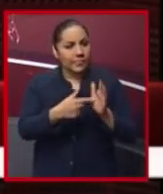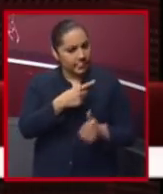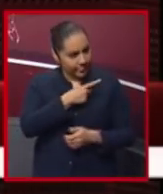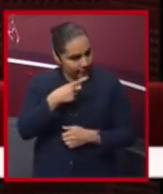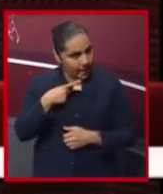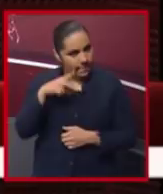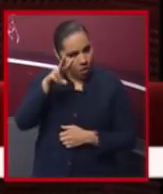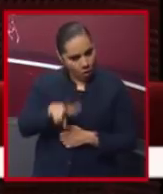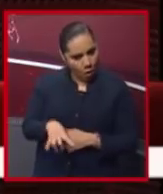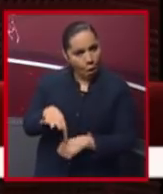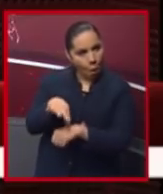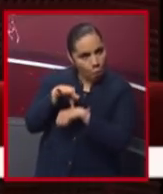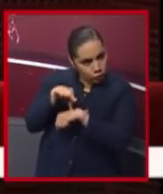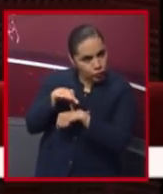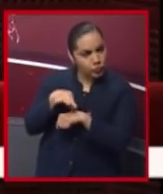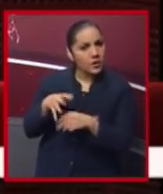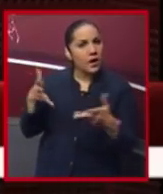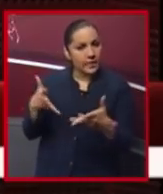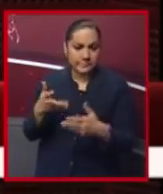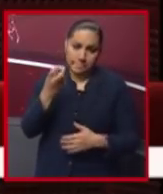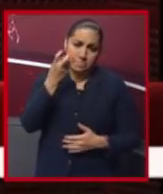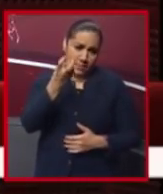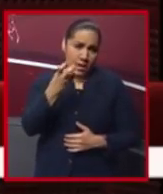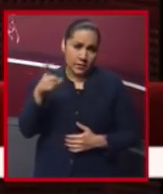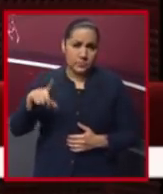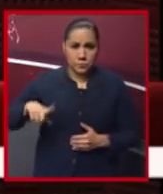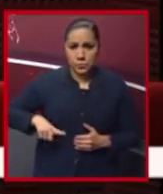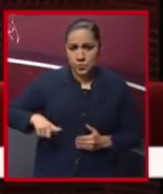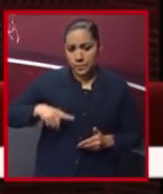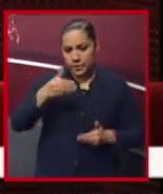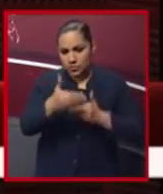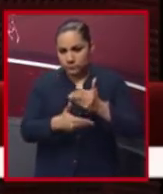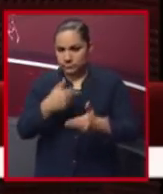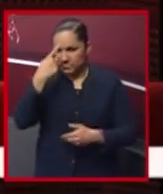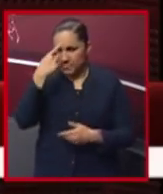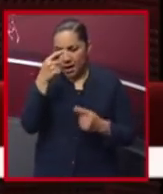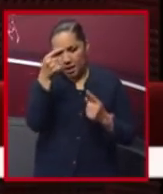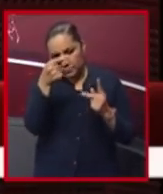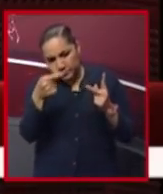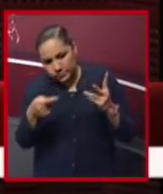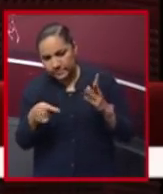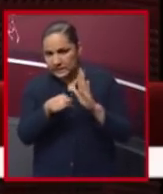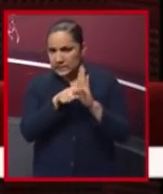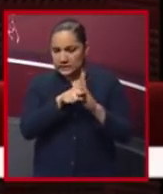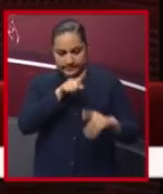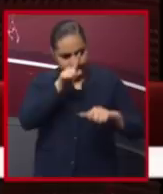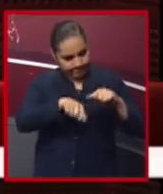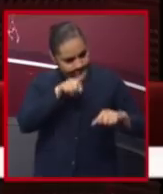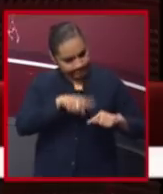Estado, combatir estos flagelos.